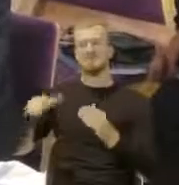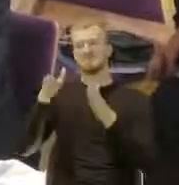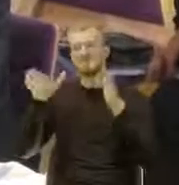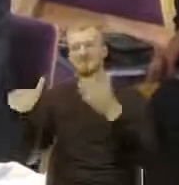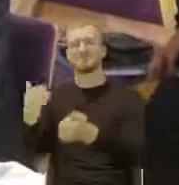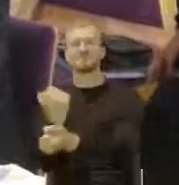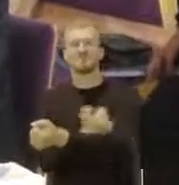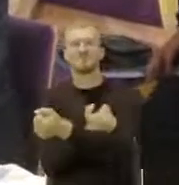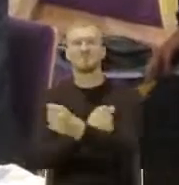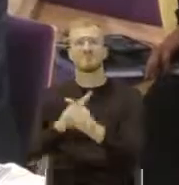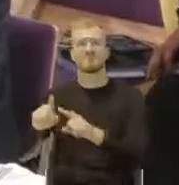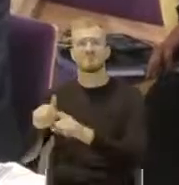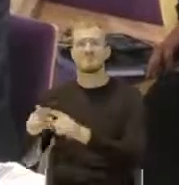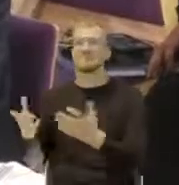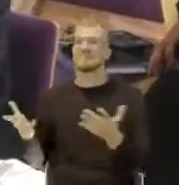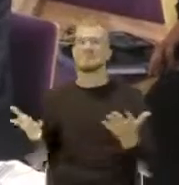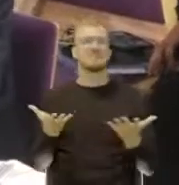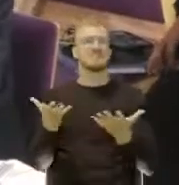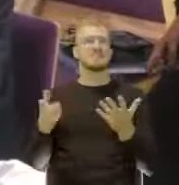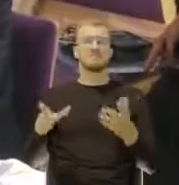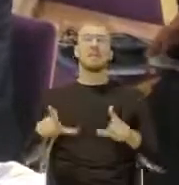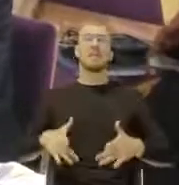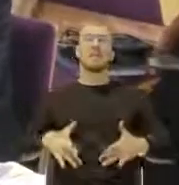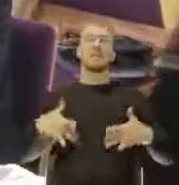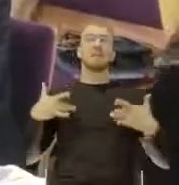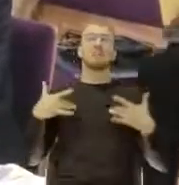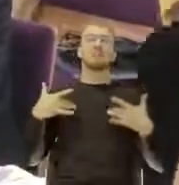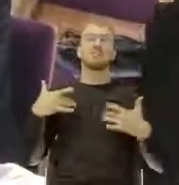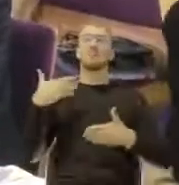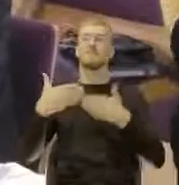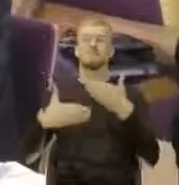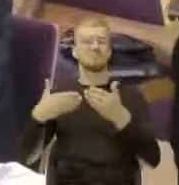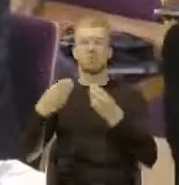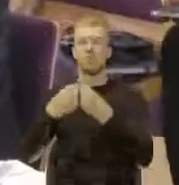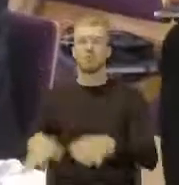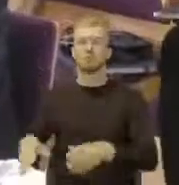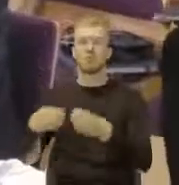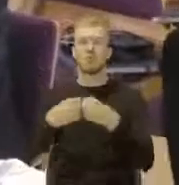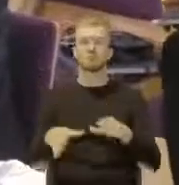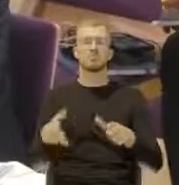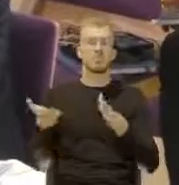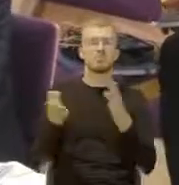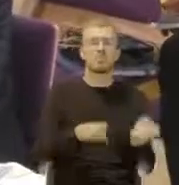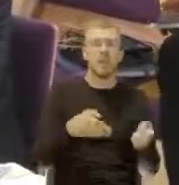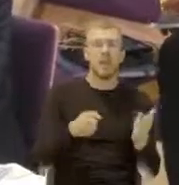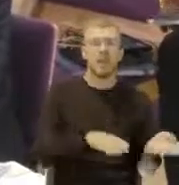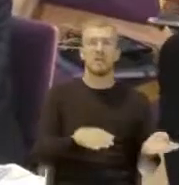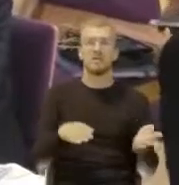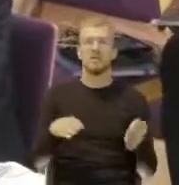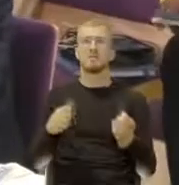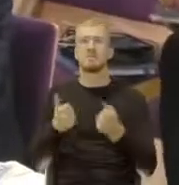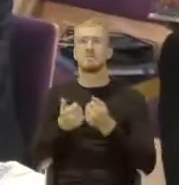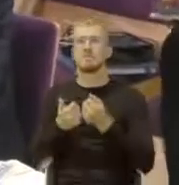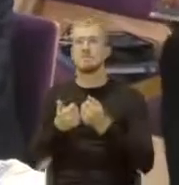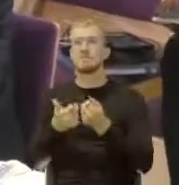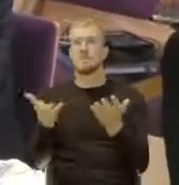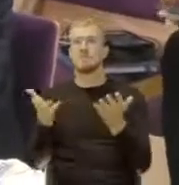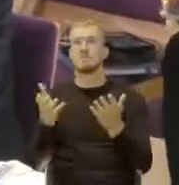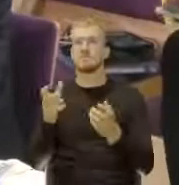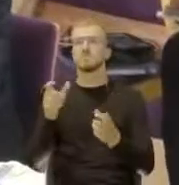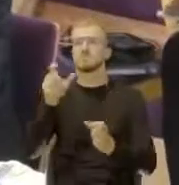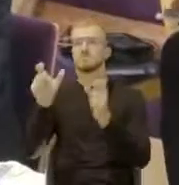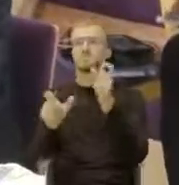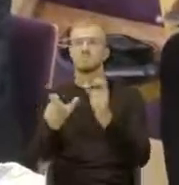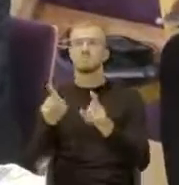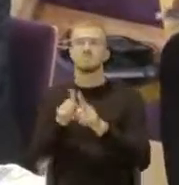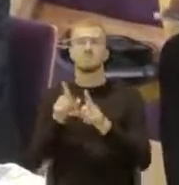hijos, pero también estas madres tienen que visitarlos también en las cárceles. Y con ello, poco a poco, vamos